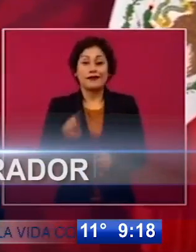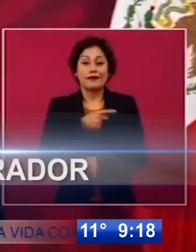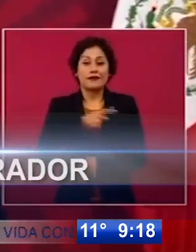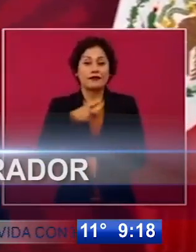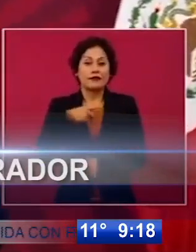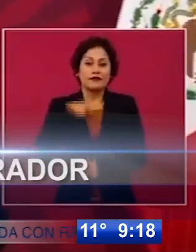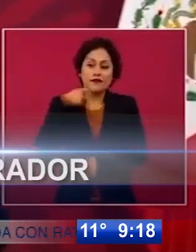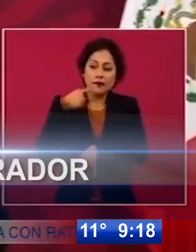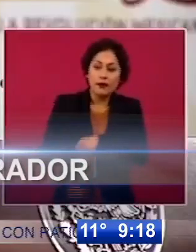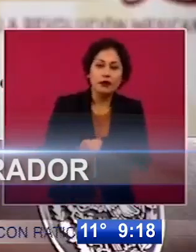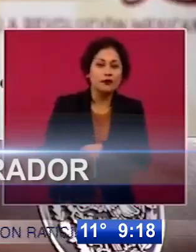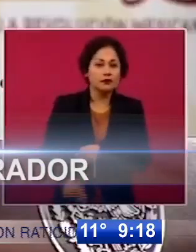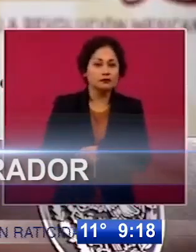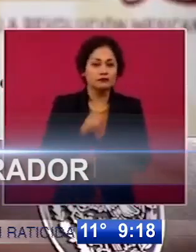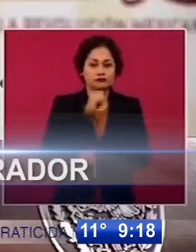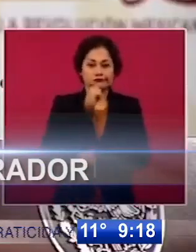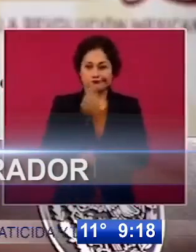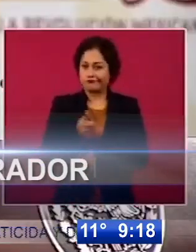Y